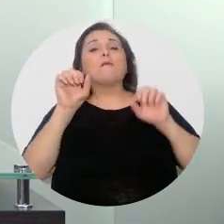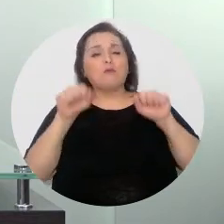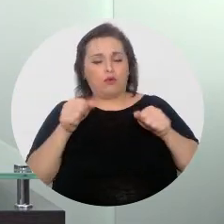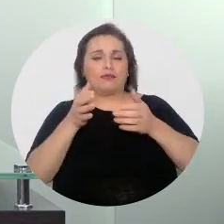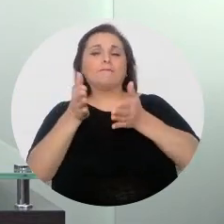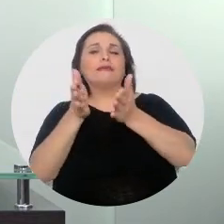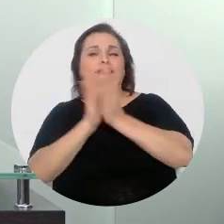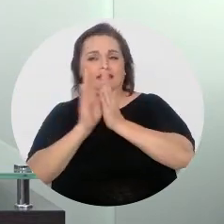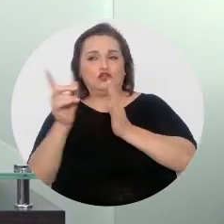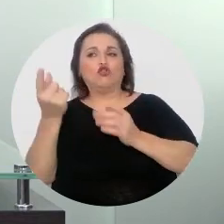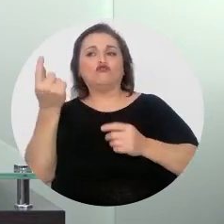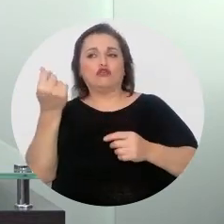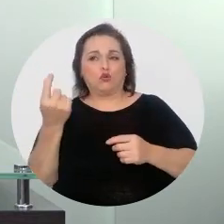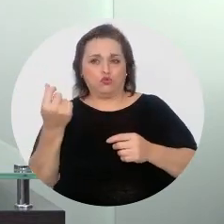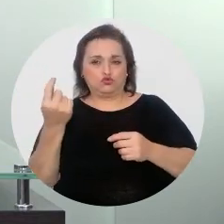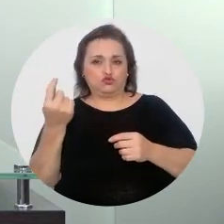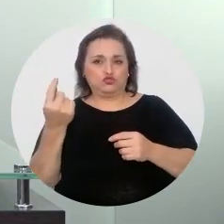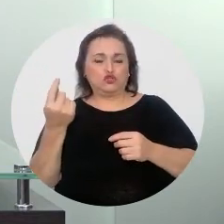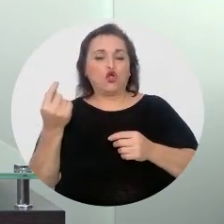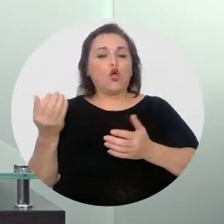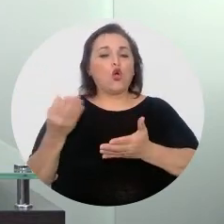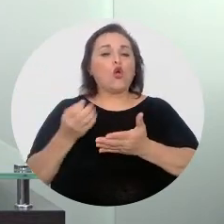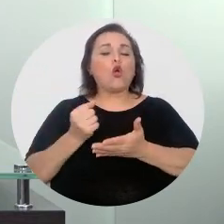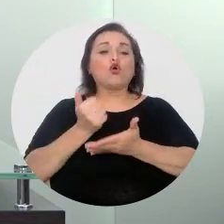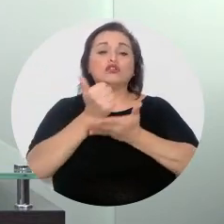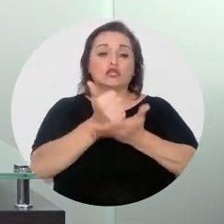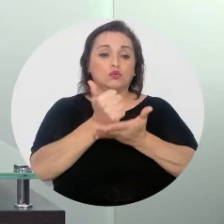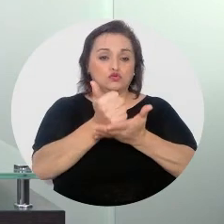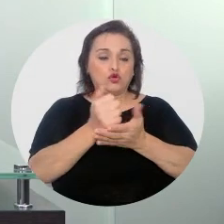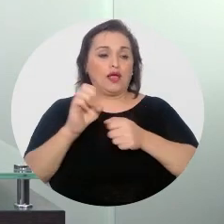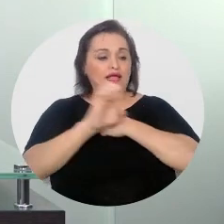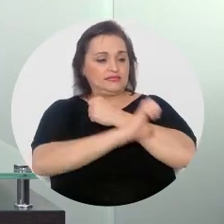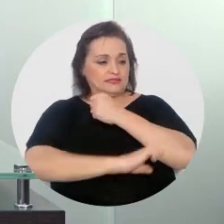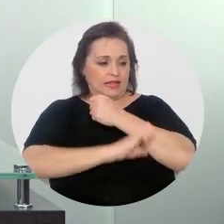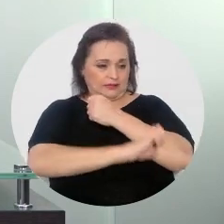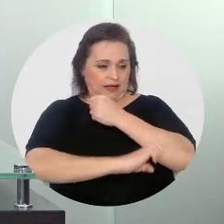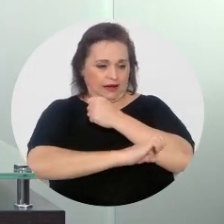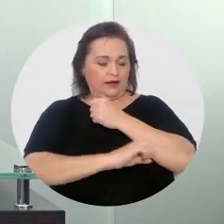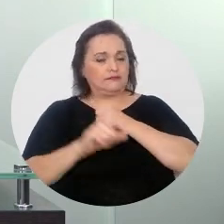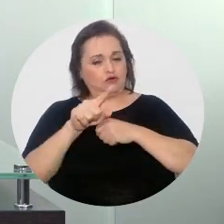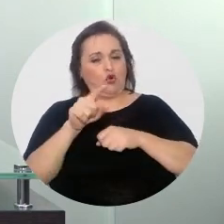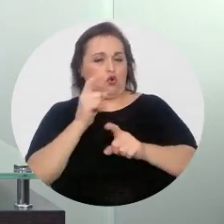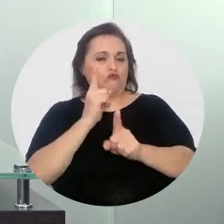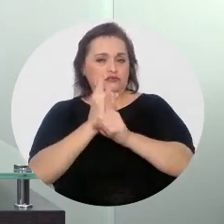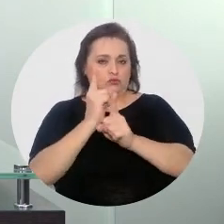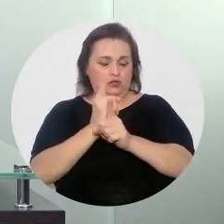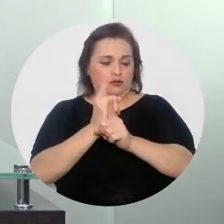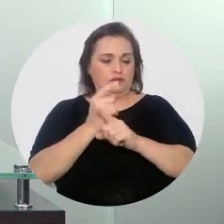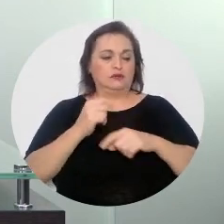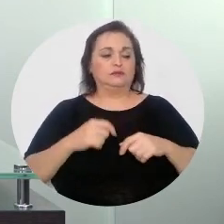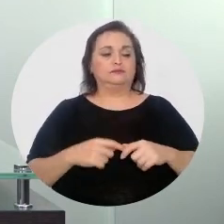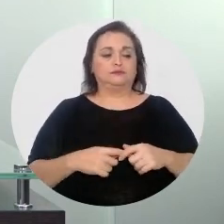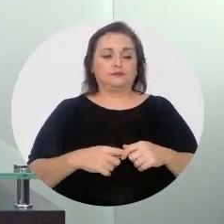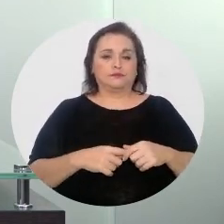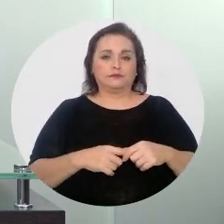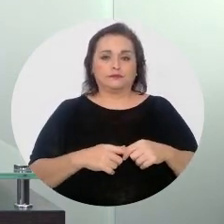tendrán derecho a optar por los recursos de la contribución estatal en el cantón de que se trate.